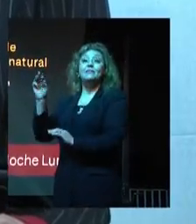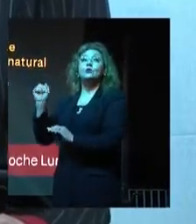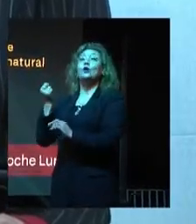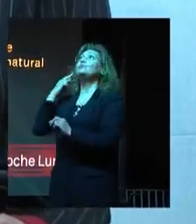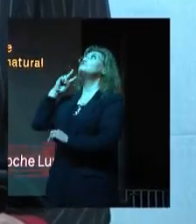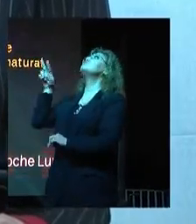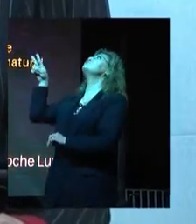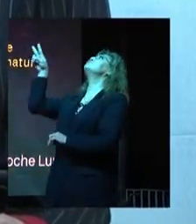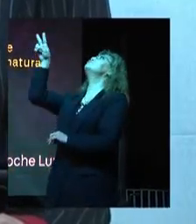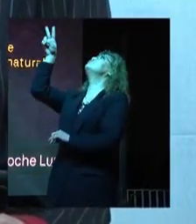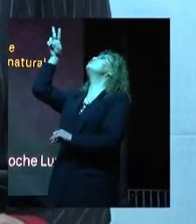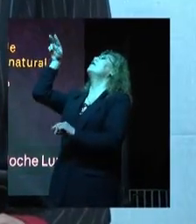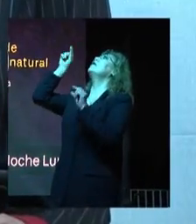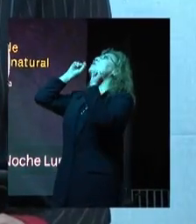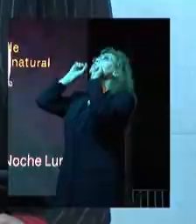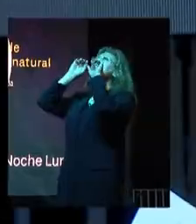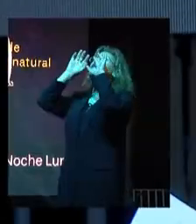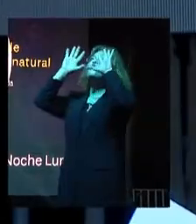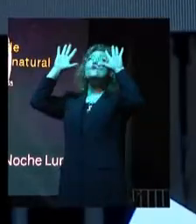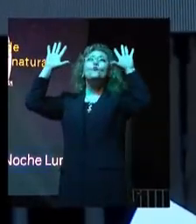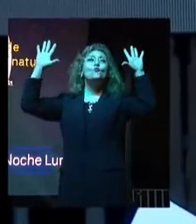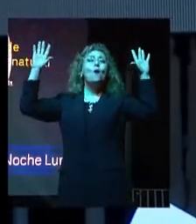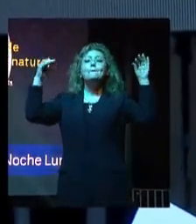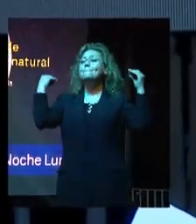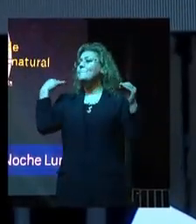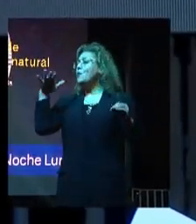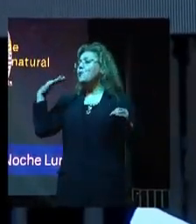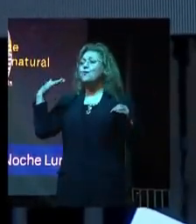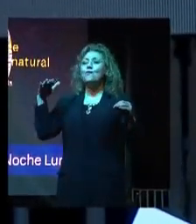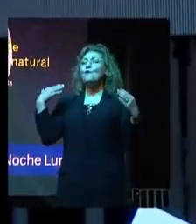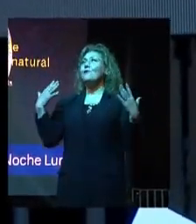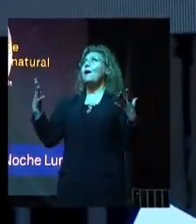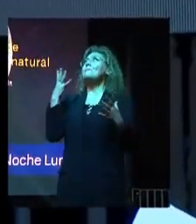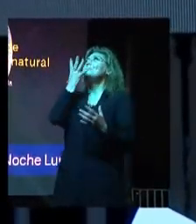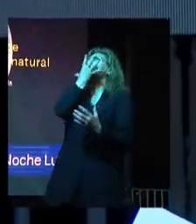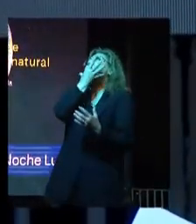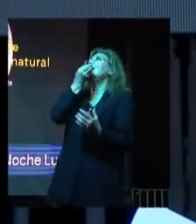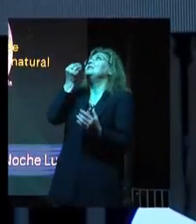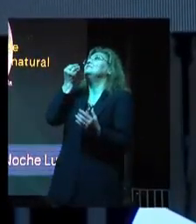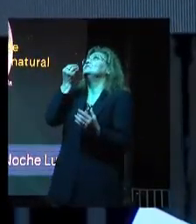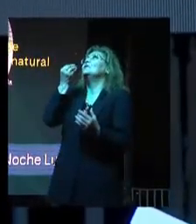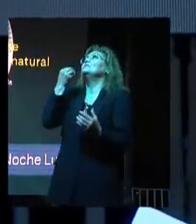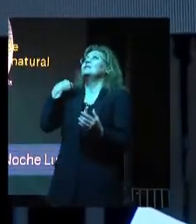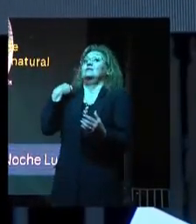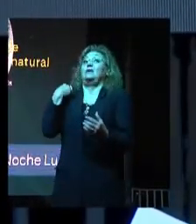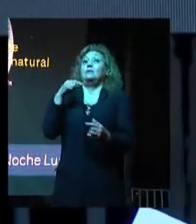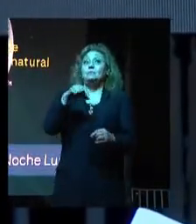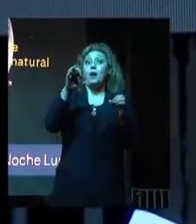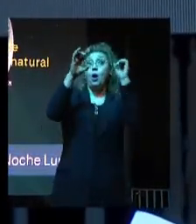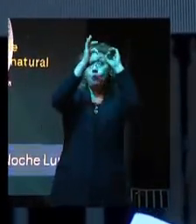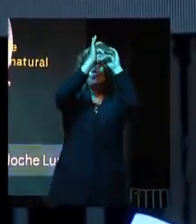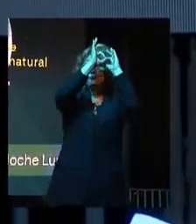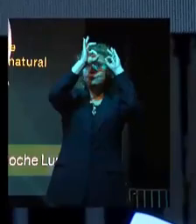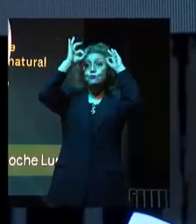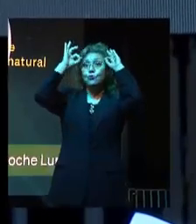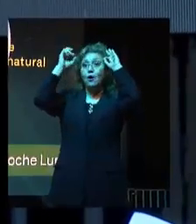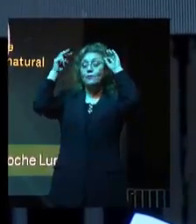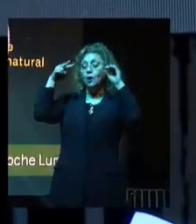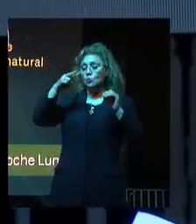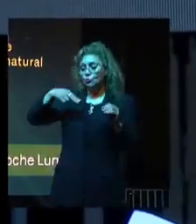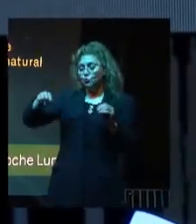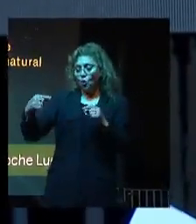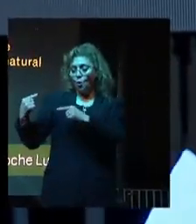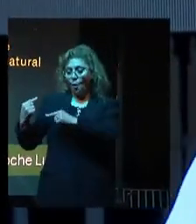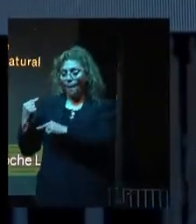el cielo y uno ve un cielo pero espectacular. Y entonces, claro, no me extraña a mí que los mapuches, que van